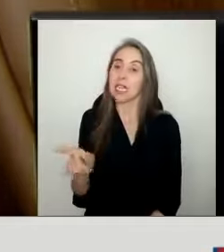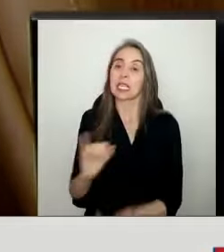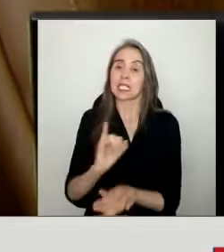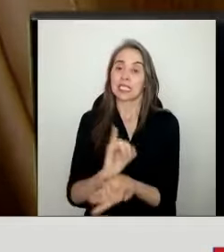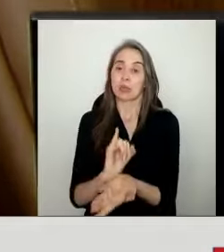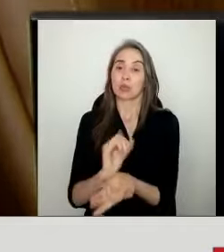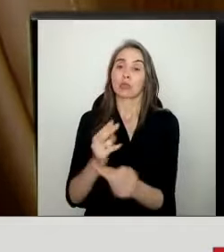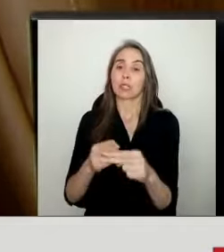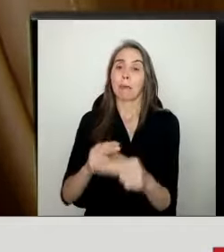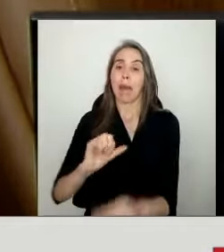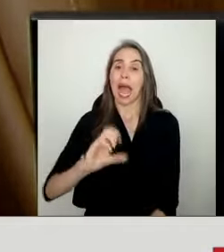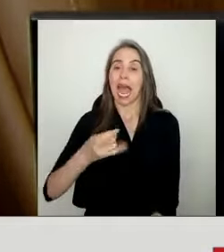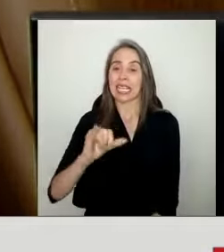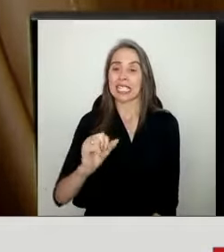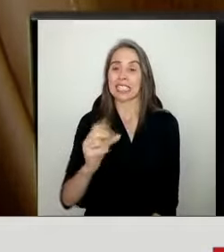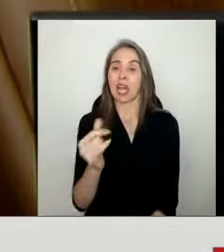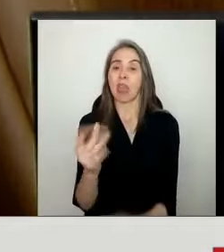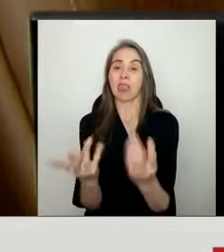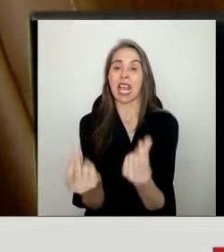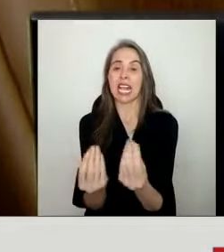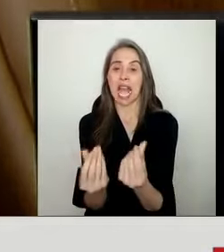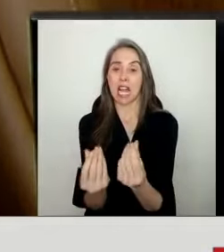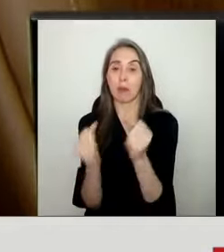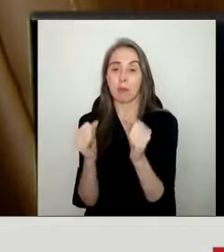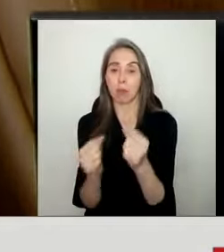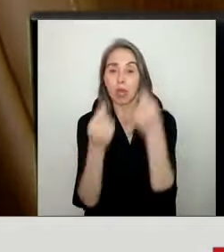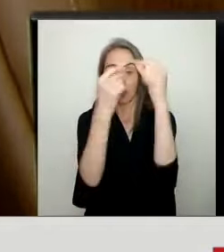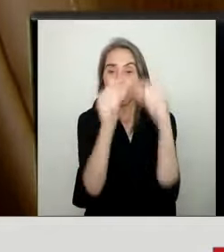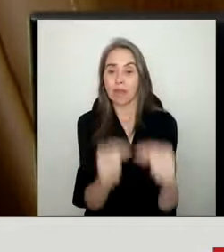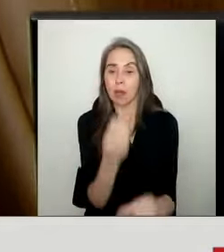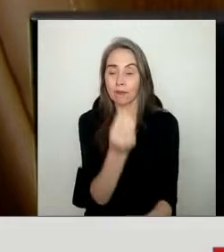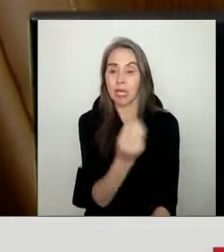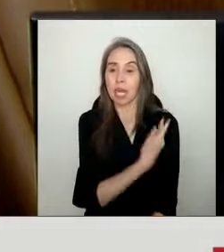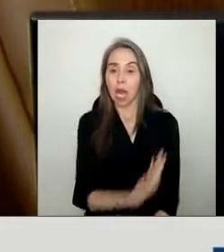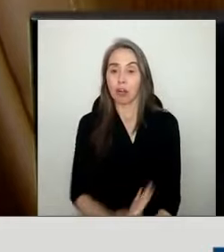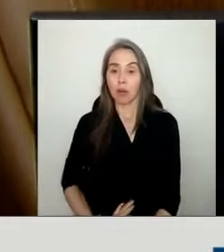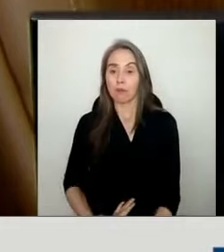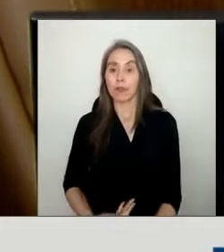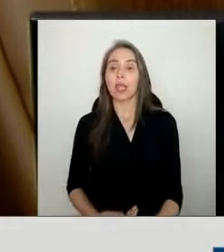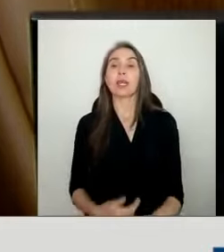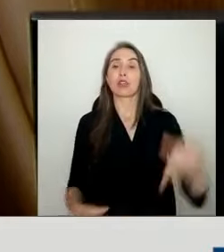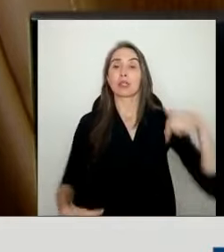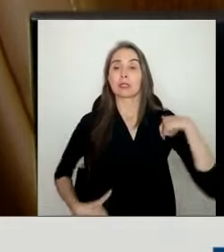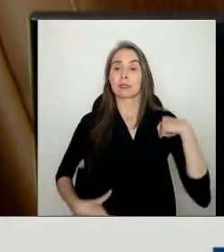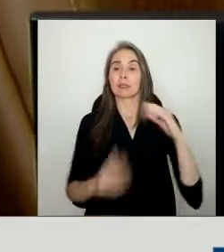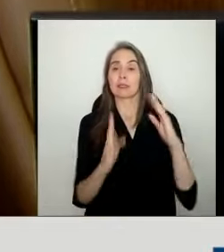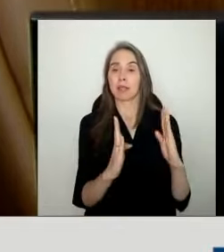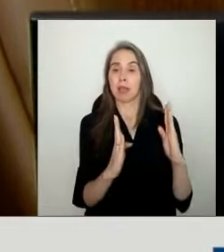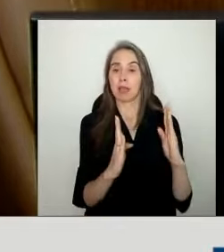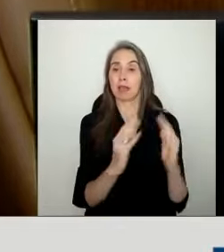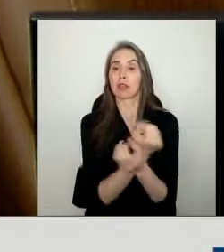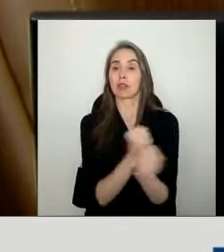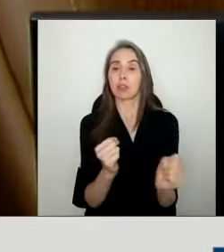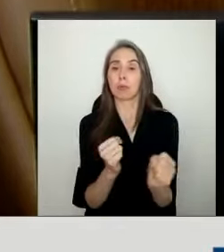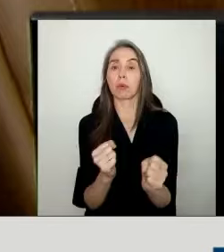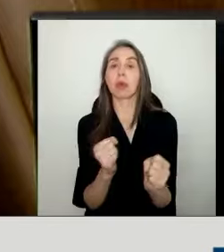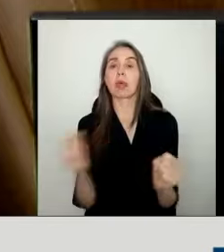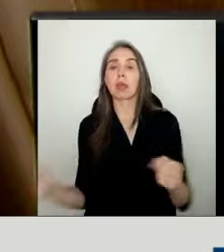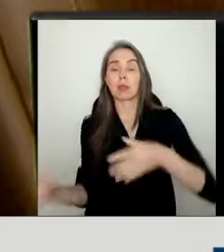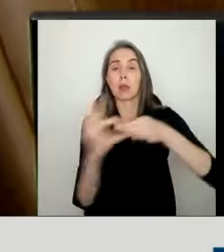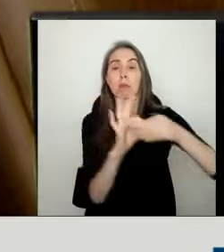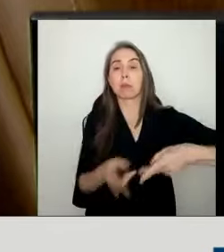tiene que tener la capacidad de evaluar correctamente al gobierno de turno no puede ser de la anuencia del gobierno de turno no